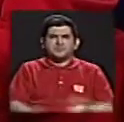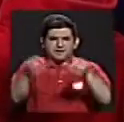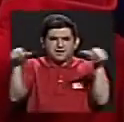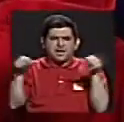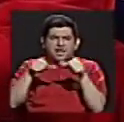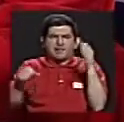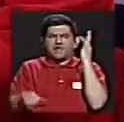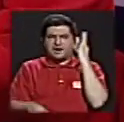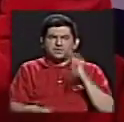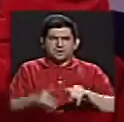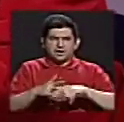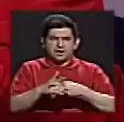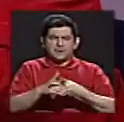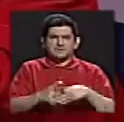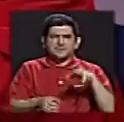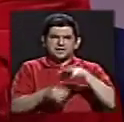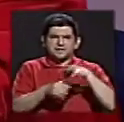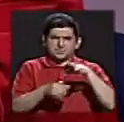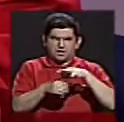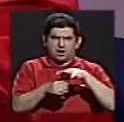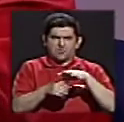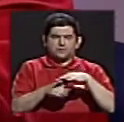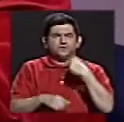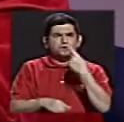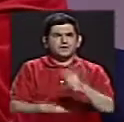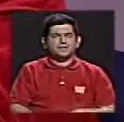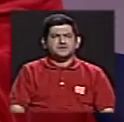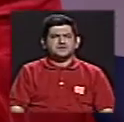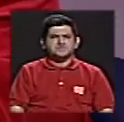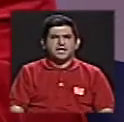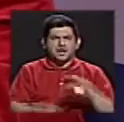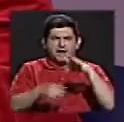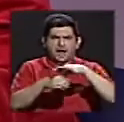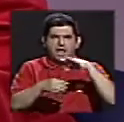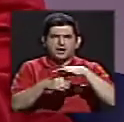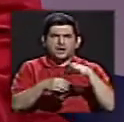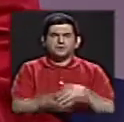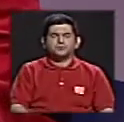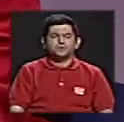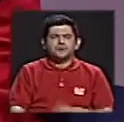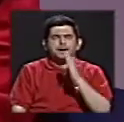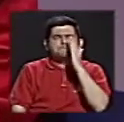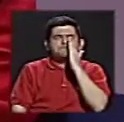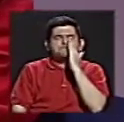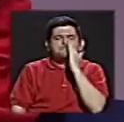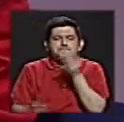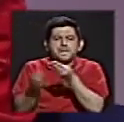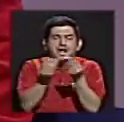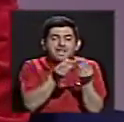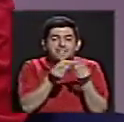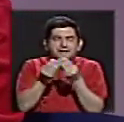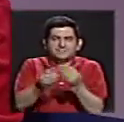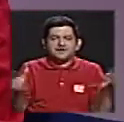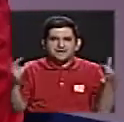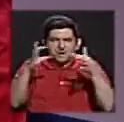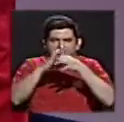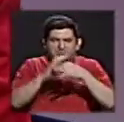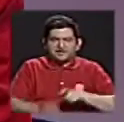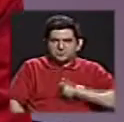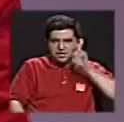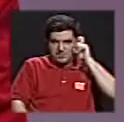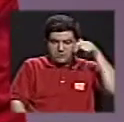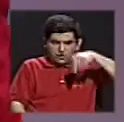mujer, y empezando por el agro, ¿verdad? Porque dicen que el agro está identificado como la madre tierra, ¿verdad? Se identifica con el género. Y